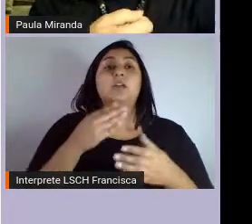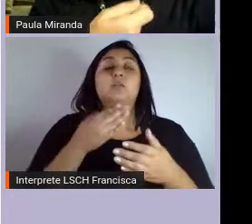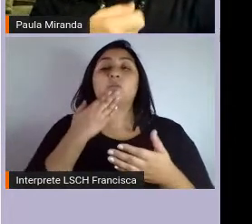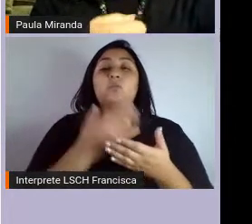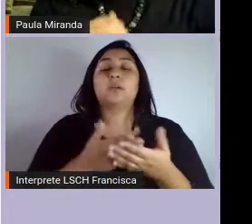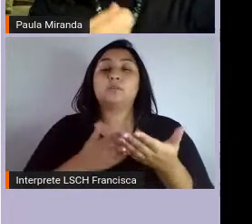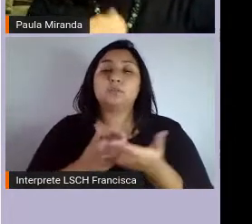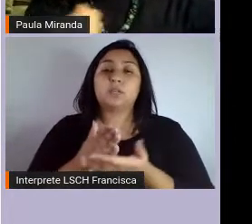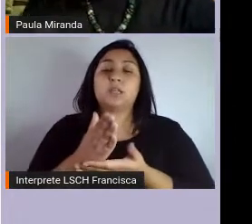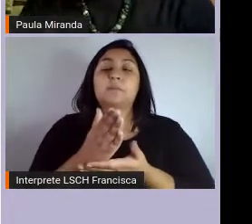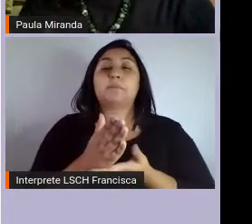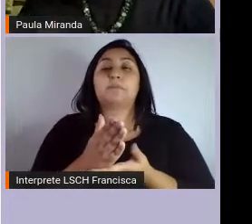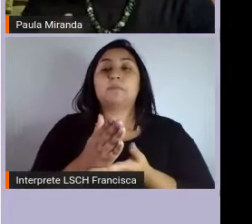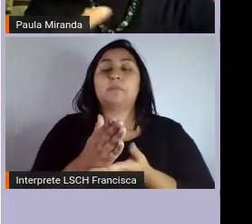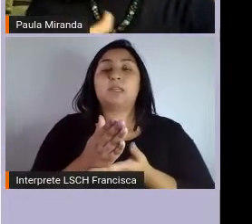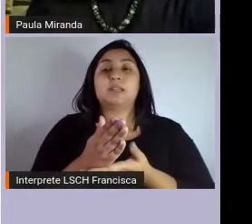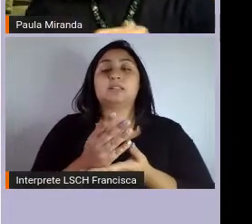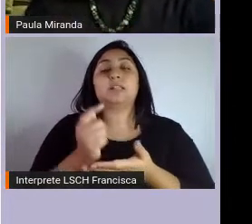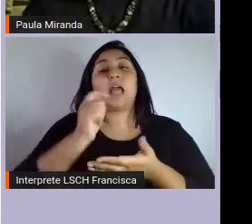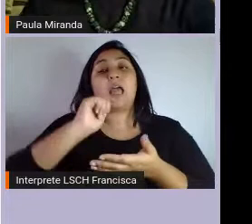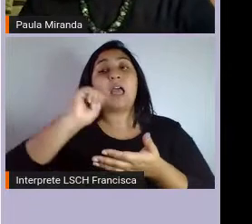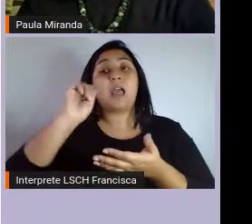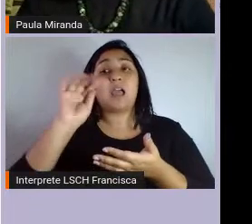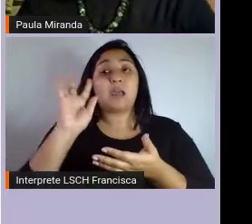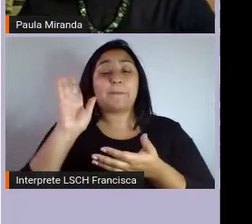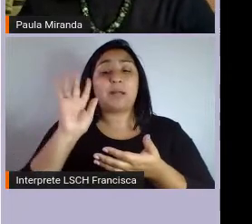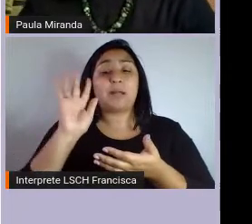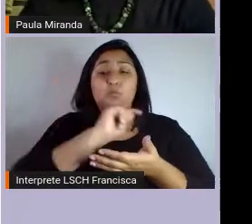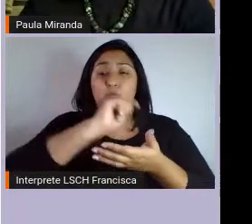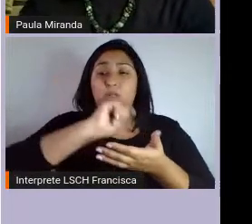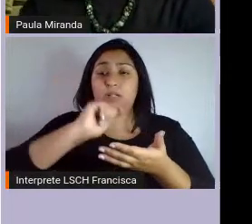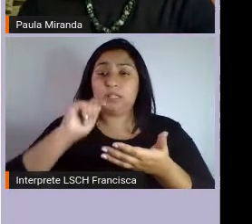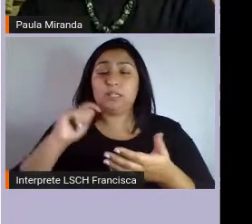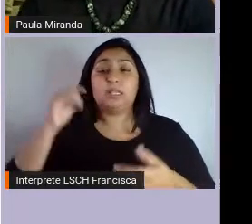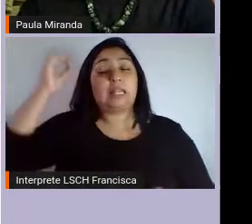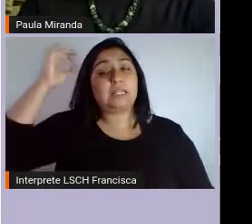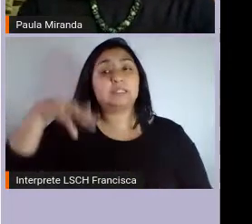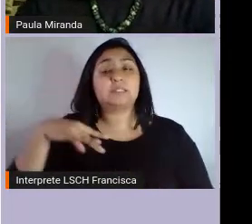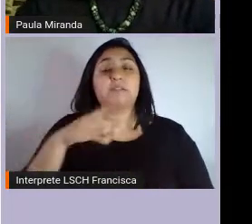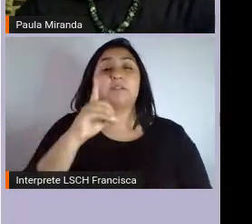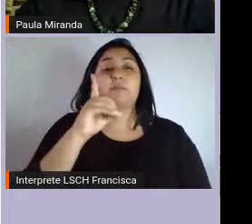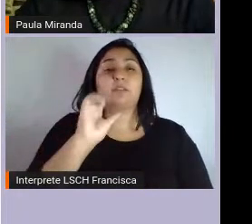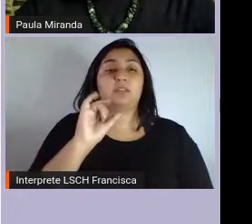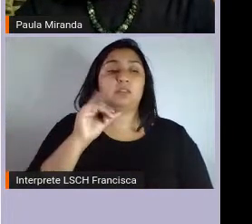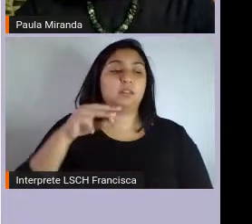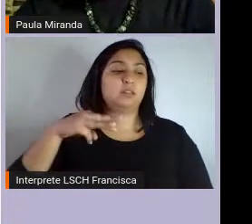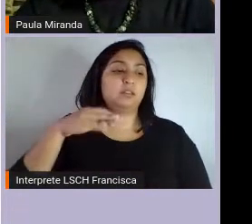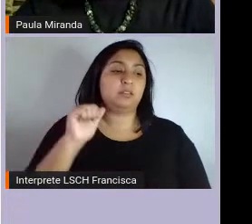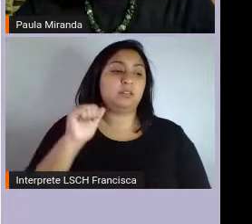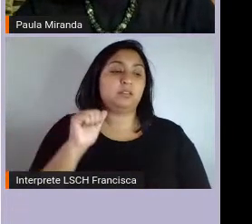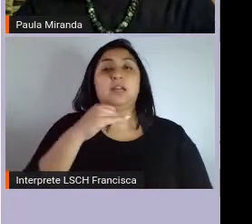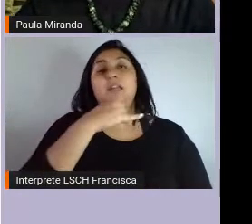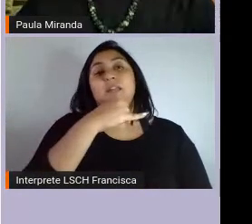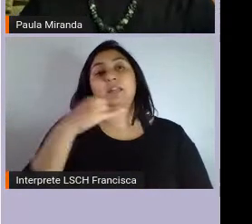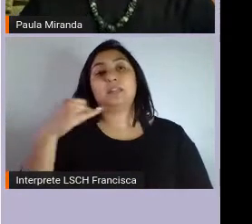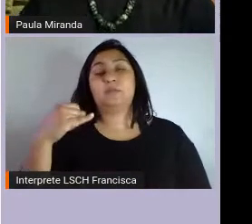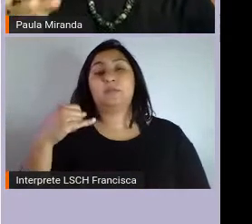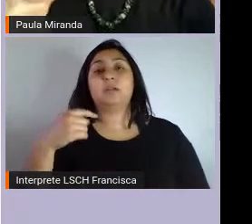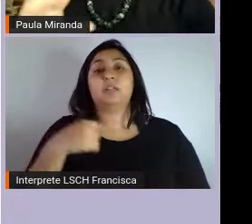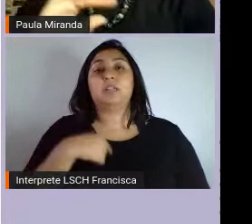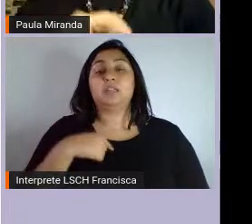componer de manera escrita, manuscrita, que como sabemos que están escritas las décimas, que después, y aquí lo marqué en rojito